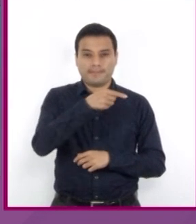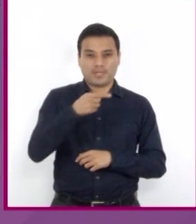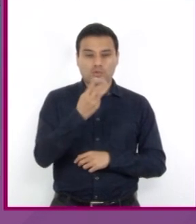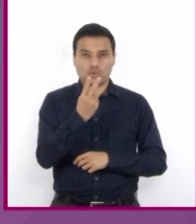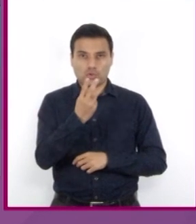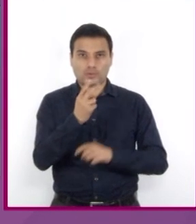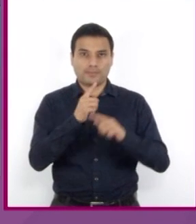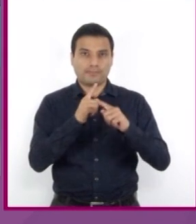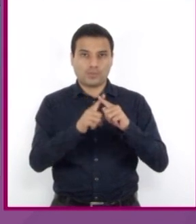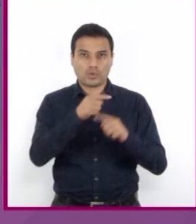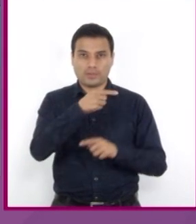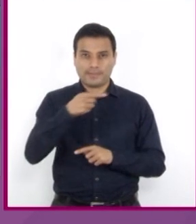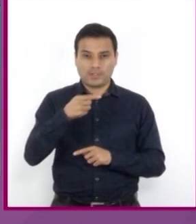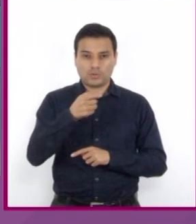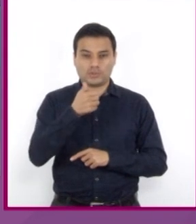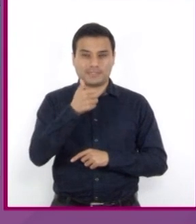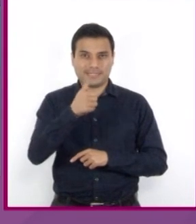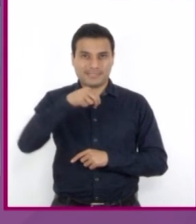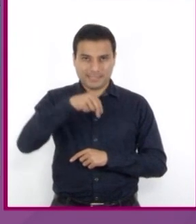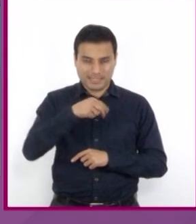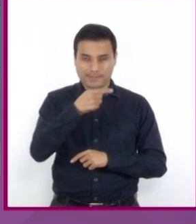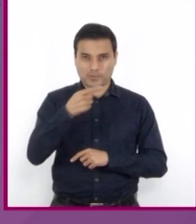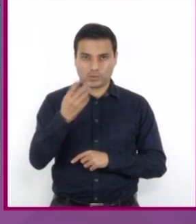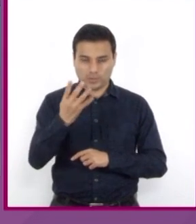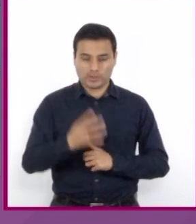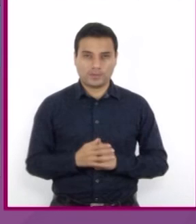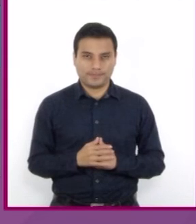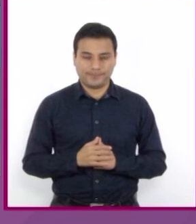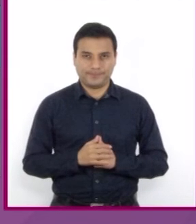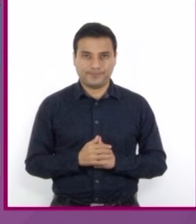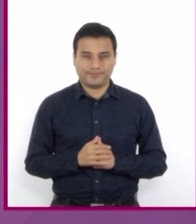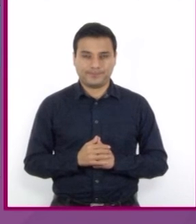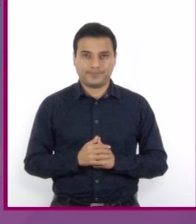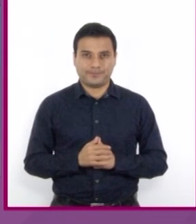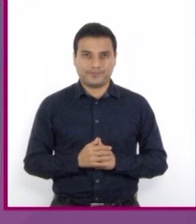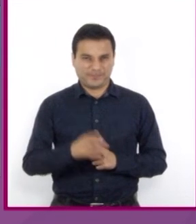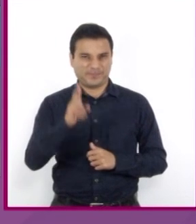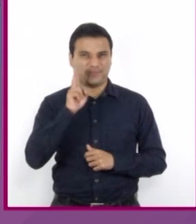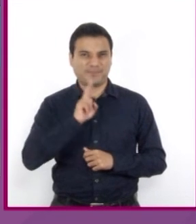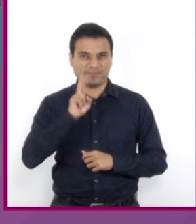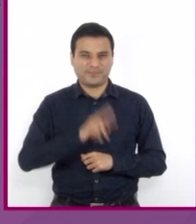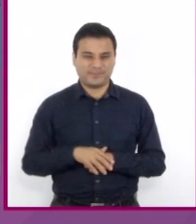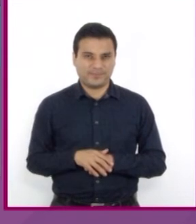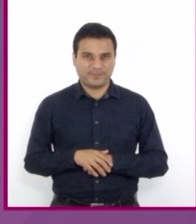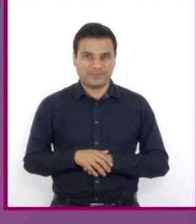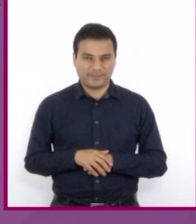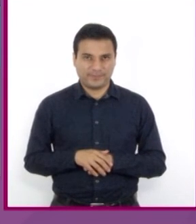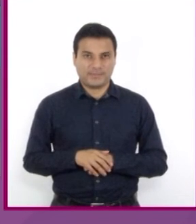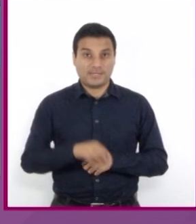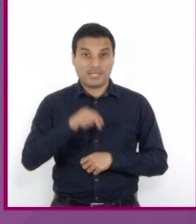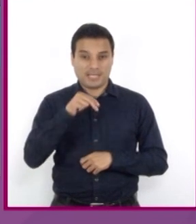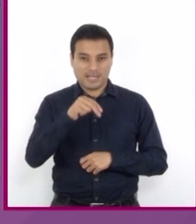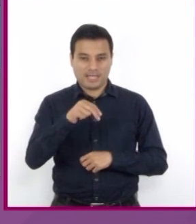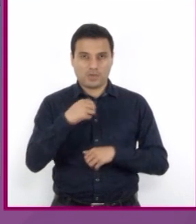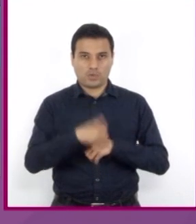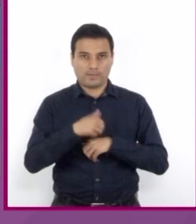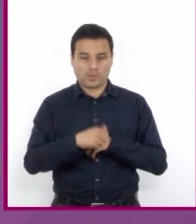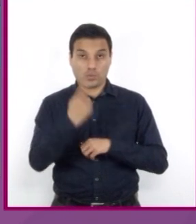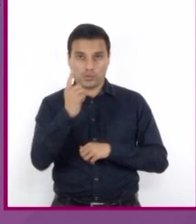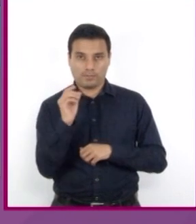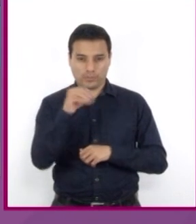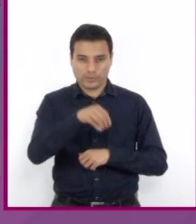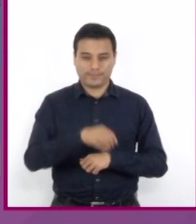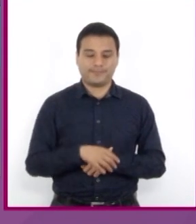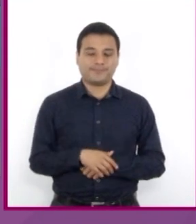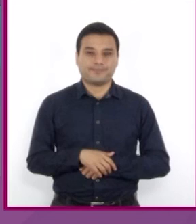multiplica el binomio 6n negativo menos 4, para el primer valor del término n, donde n es igual a